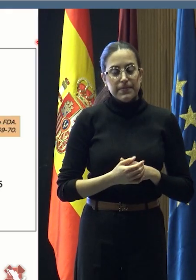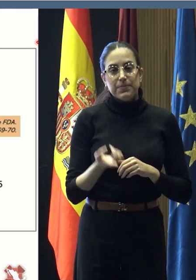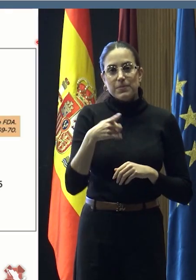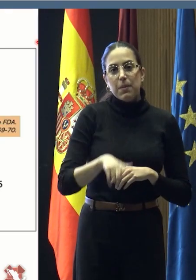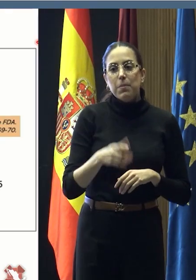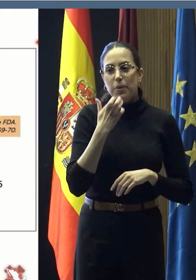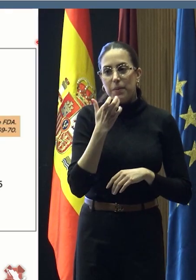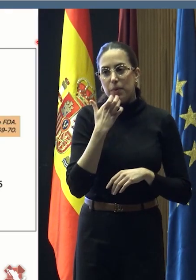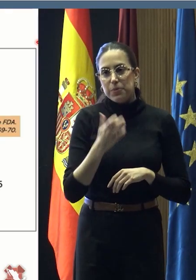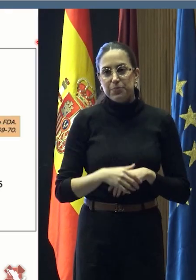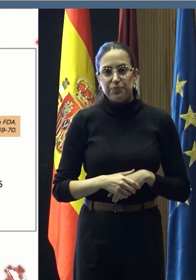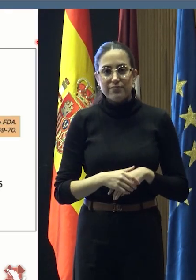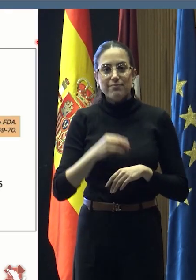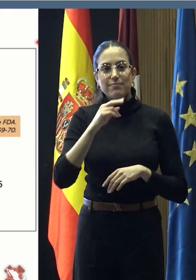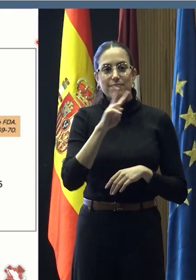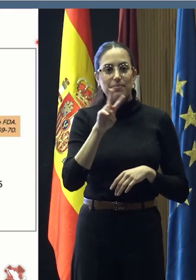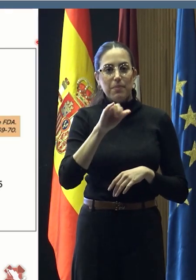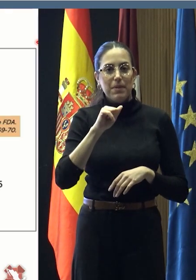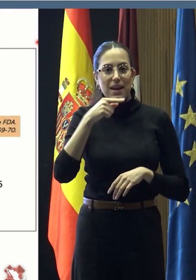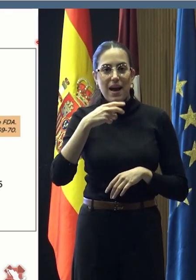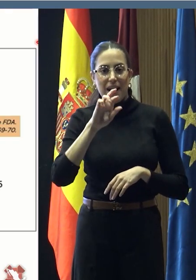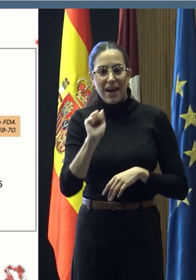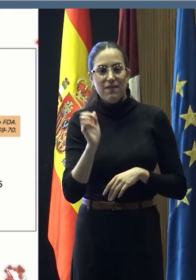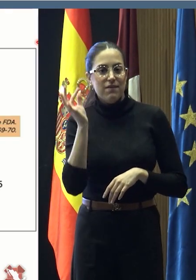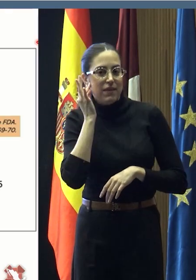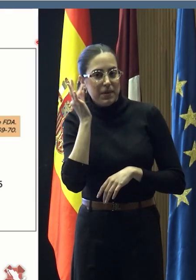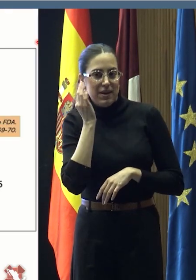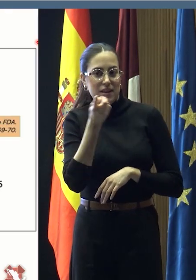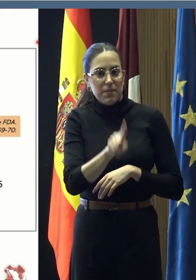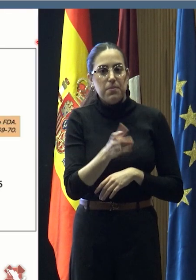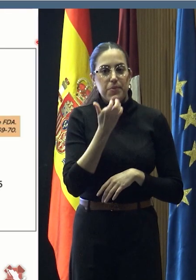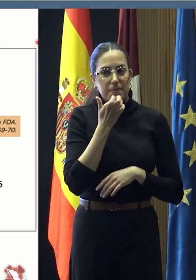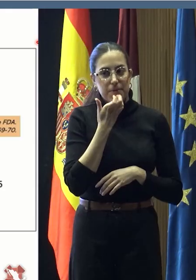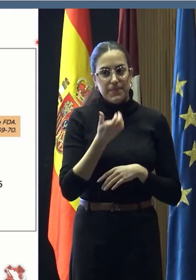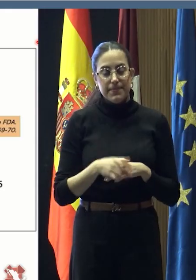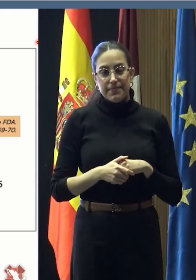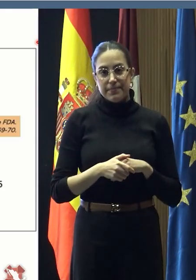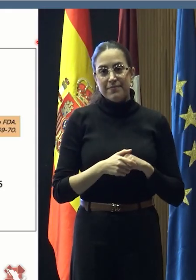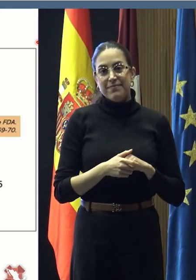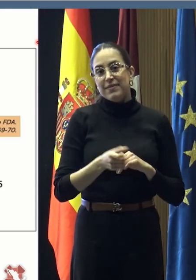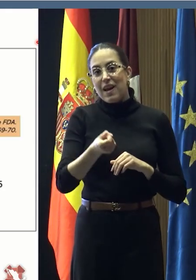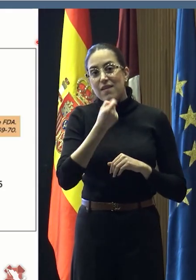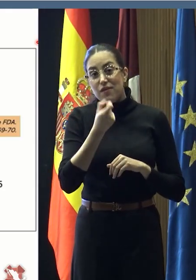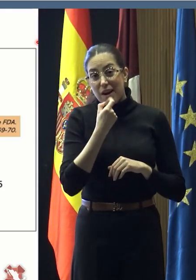También, mira, la Viagra femenina. La Viagra femenina, un